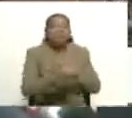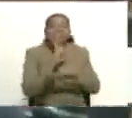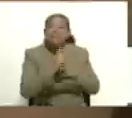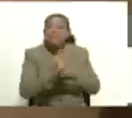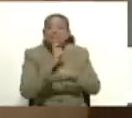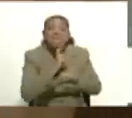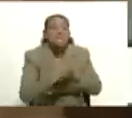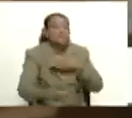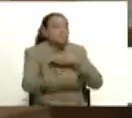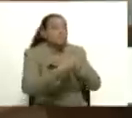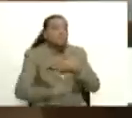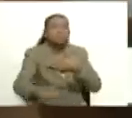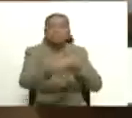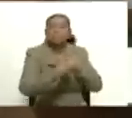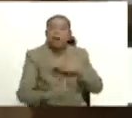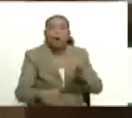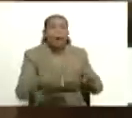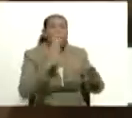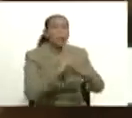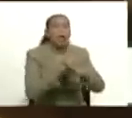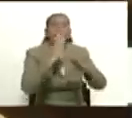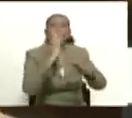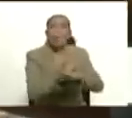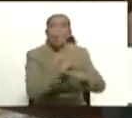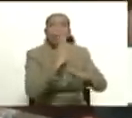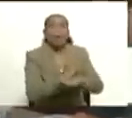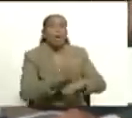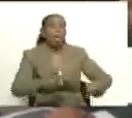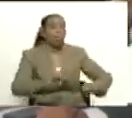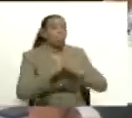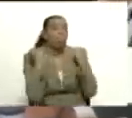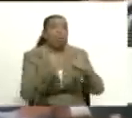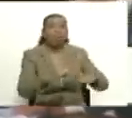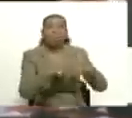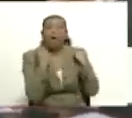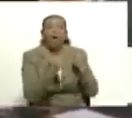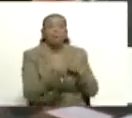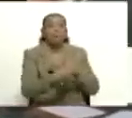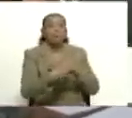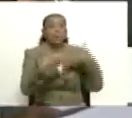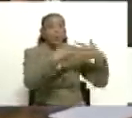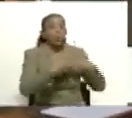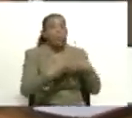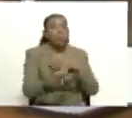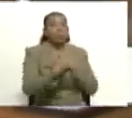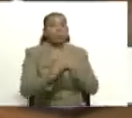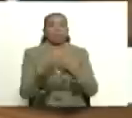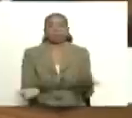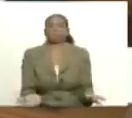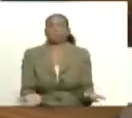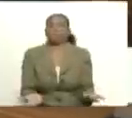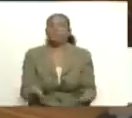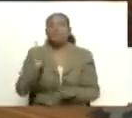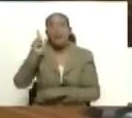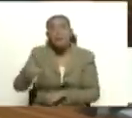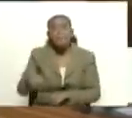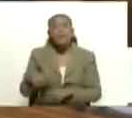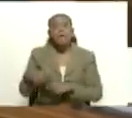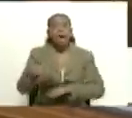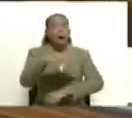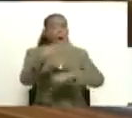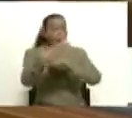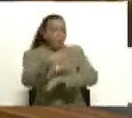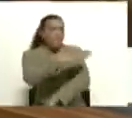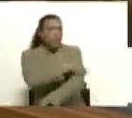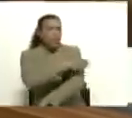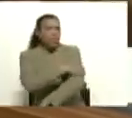todos los ataques en estos tiempos tan complejos. Pero también quiero darle y enviarle un mensaje a la oposición venezolana,